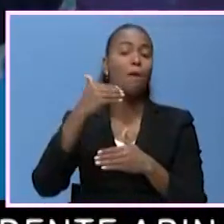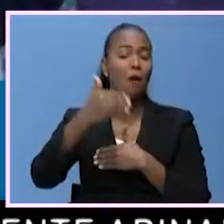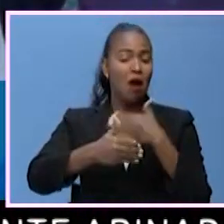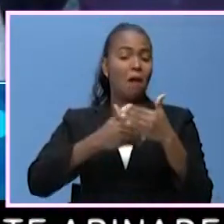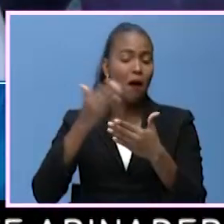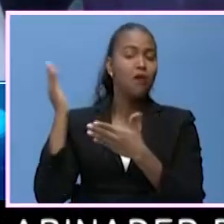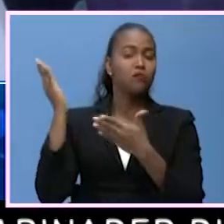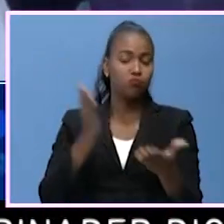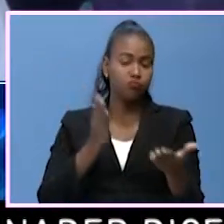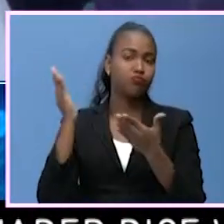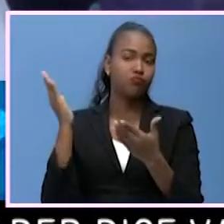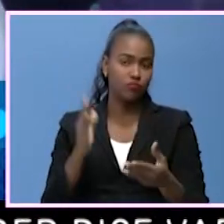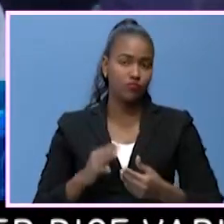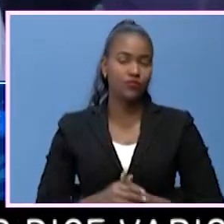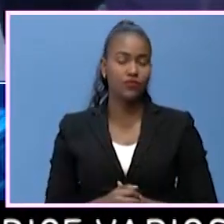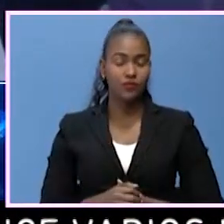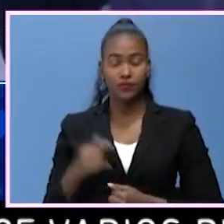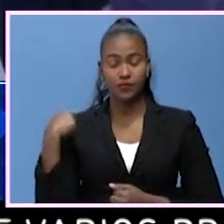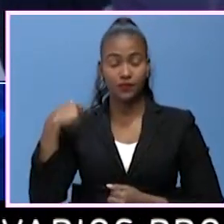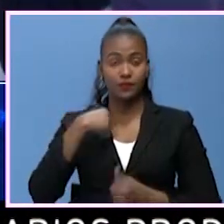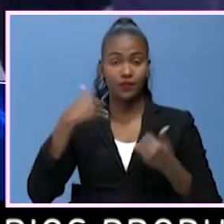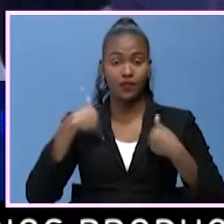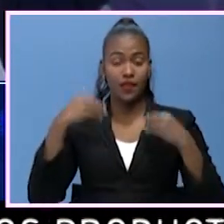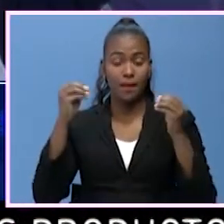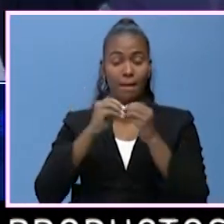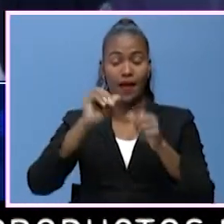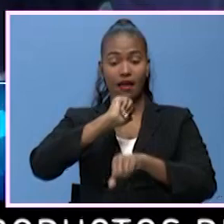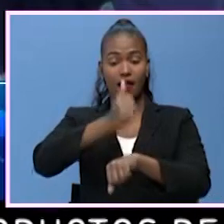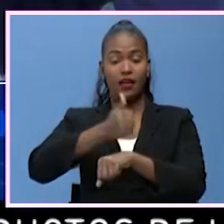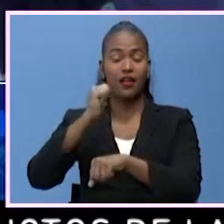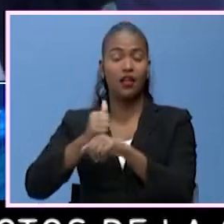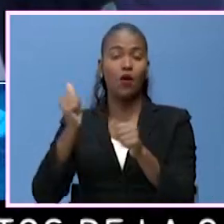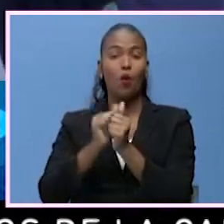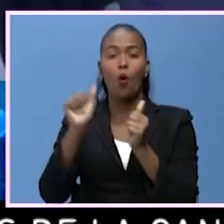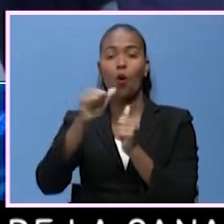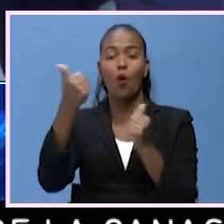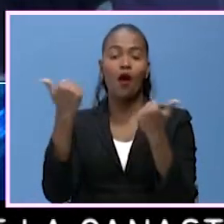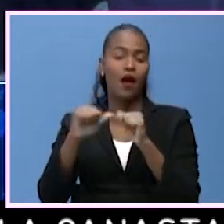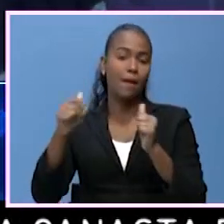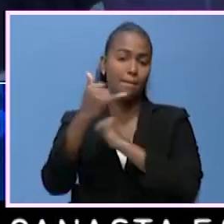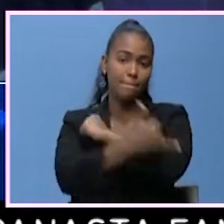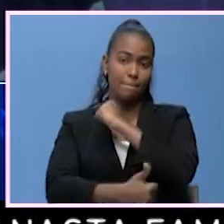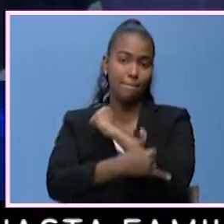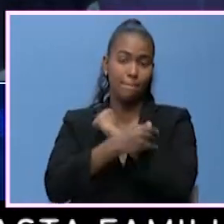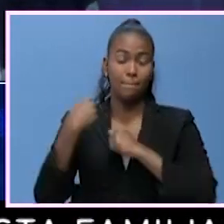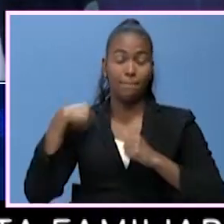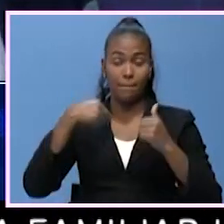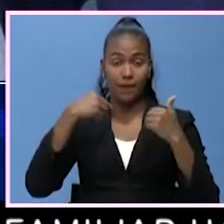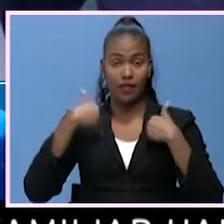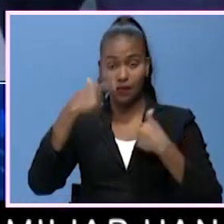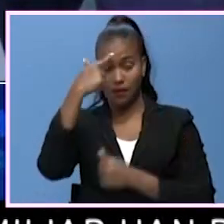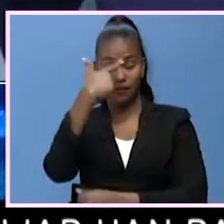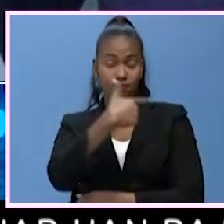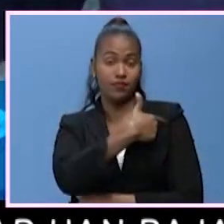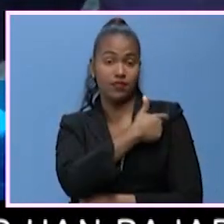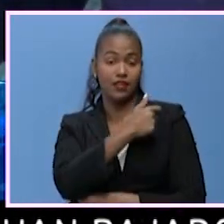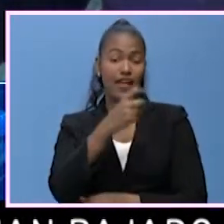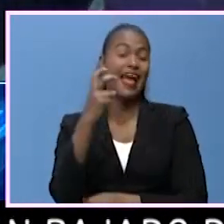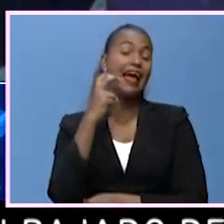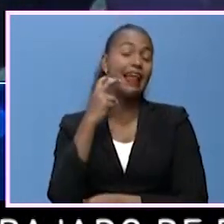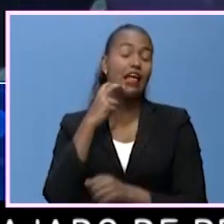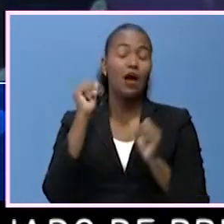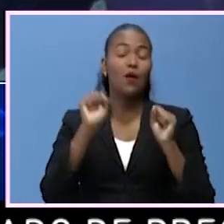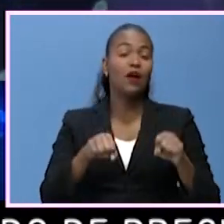Nosotros tenemos más contratos que cualquier otro país. Nosotros tenemos para vacunar de manera